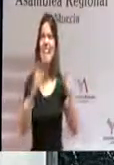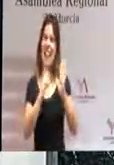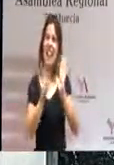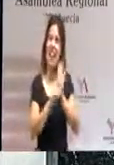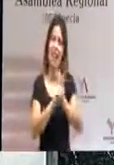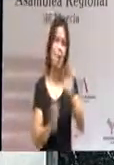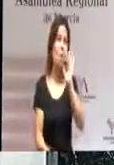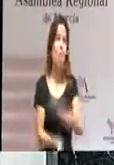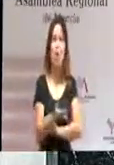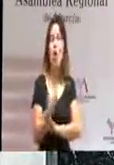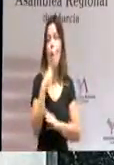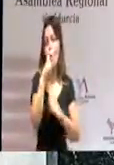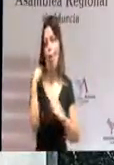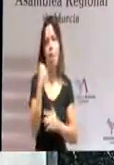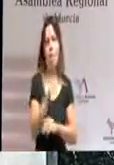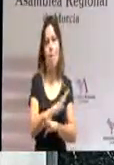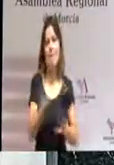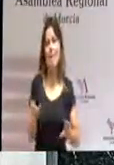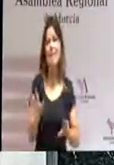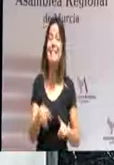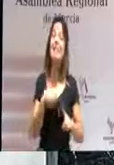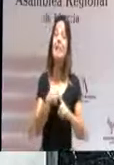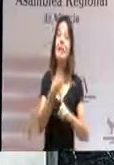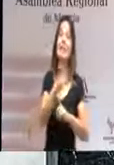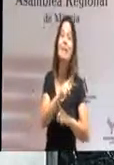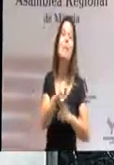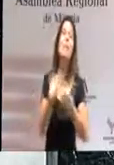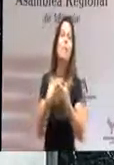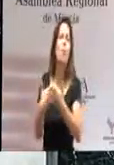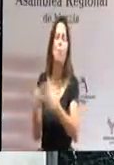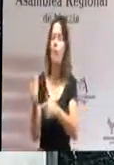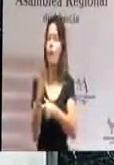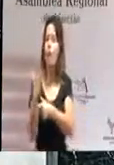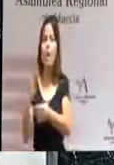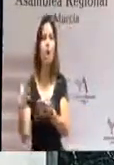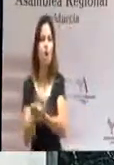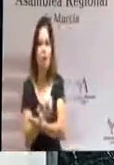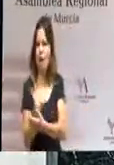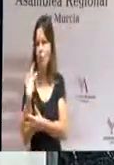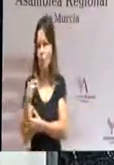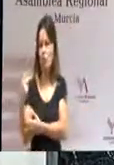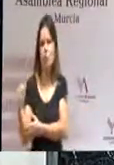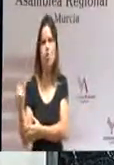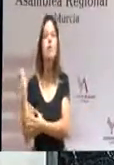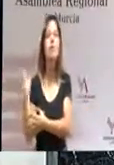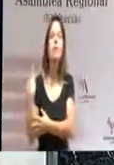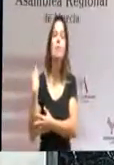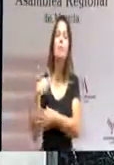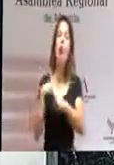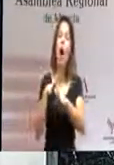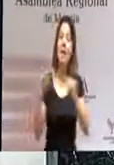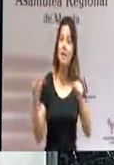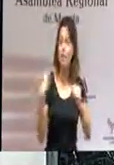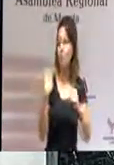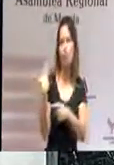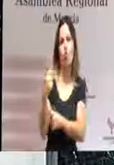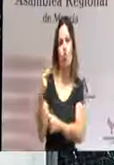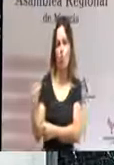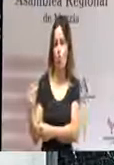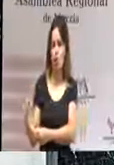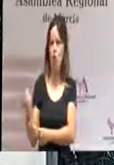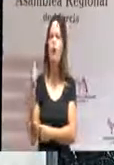solo un año. Y además ignorando todas las propuestas legislativas y todos los mandatos de la propia Asamblea Regional.